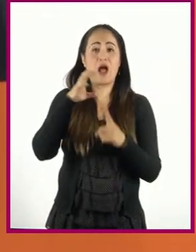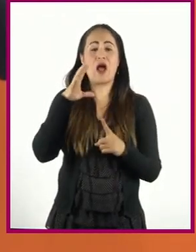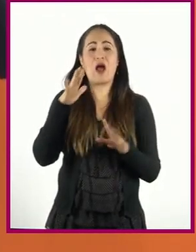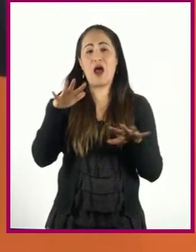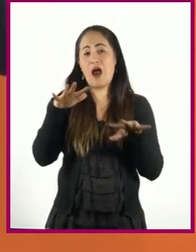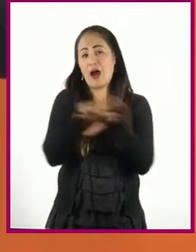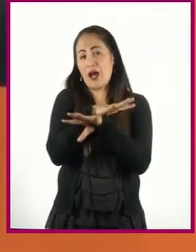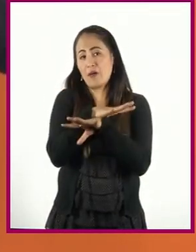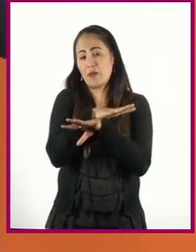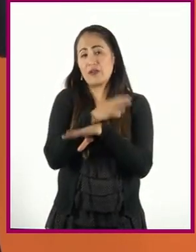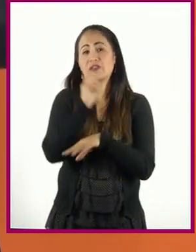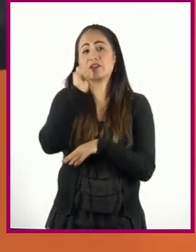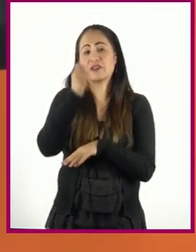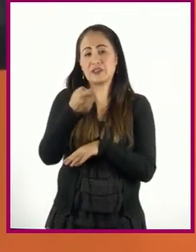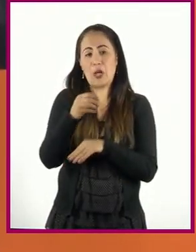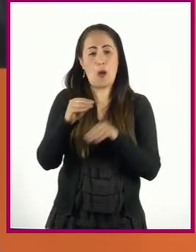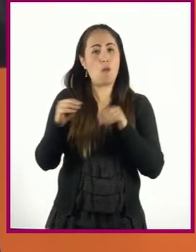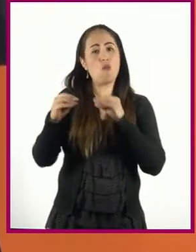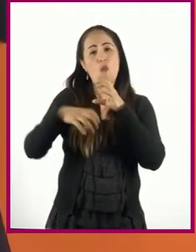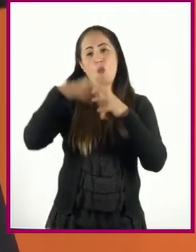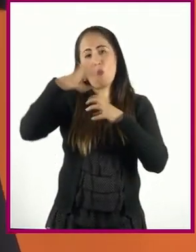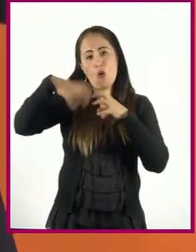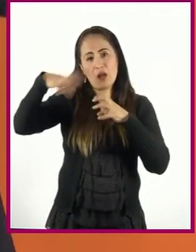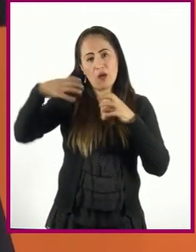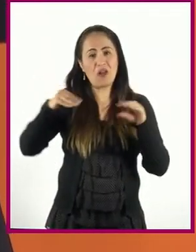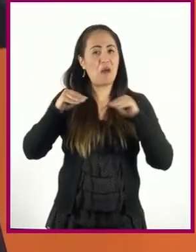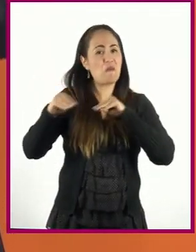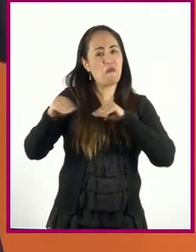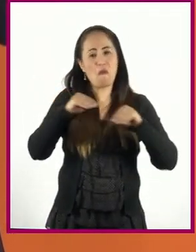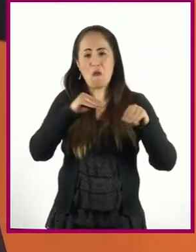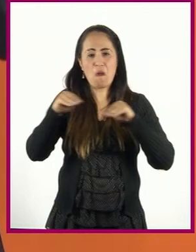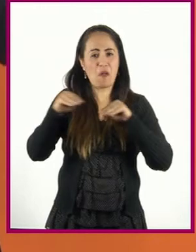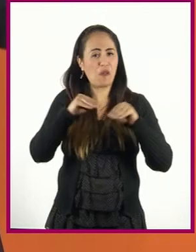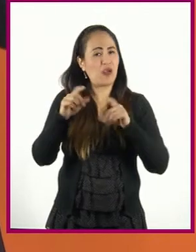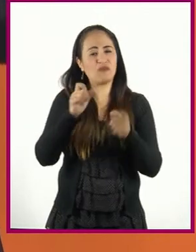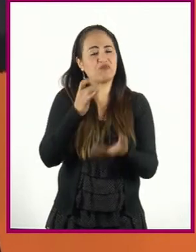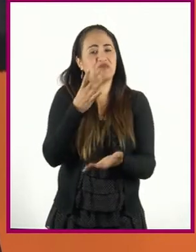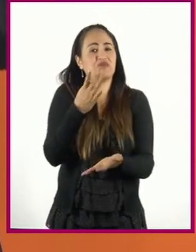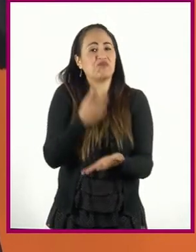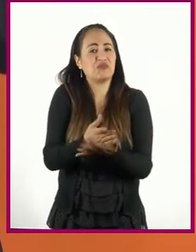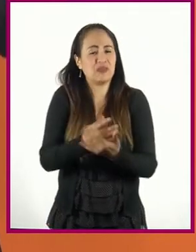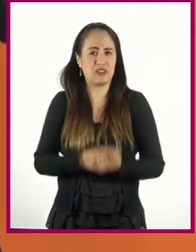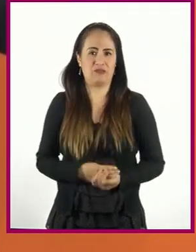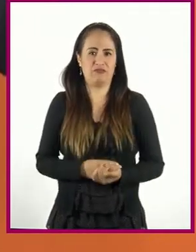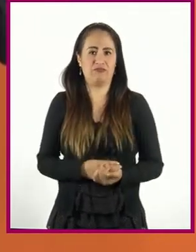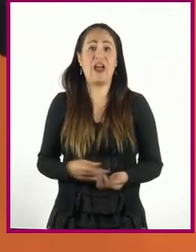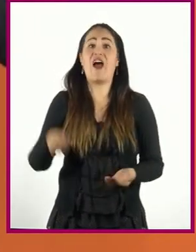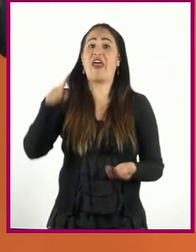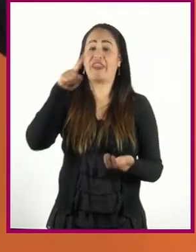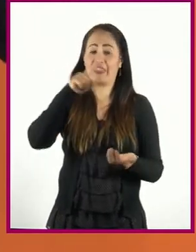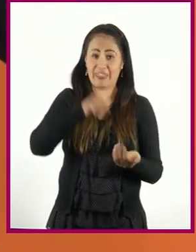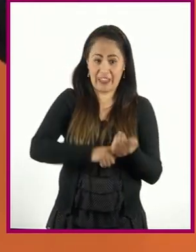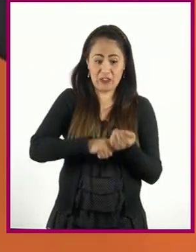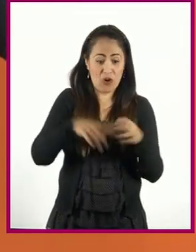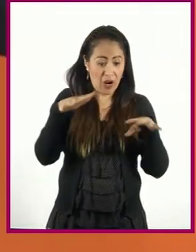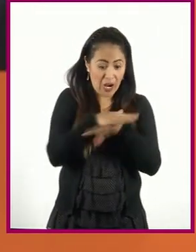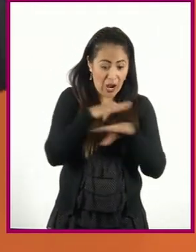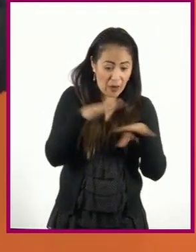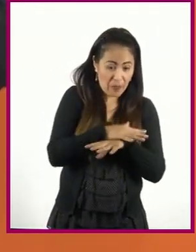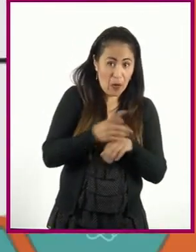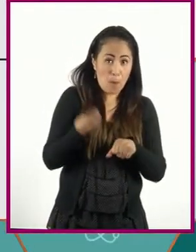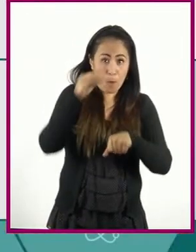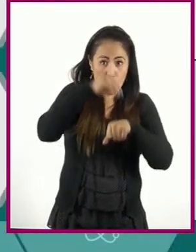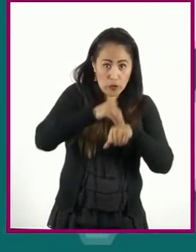simple movimiento en estas moléculas y no representa ningún tipo de alteración en la composición química de